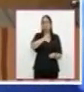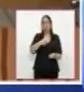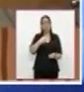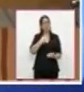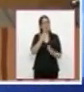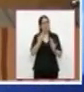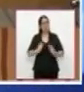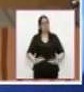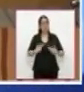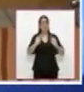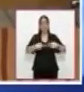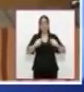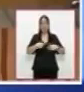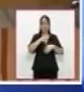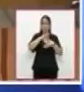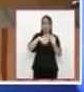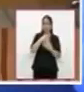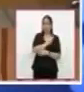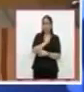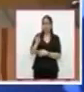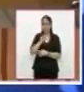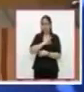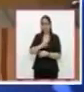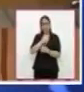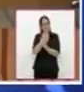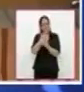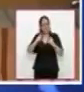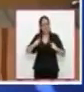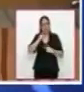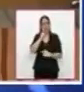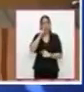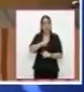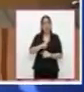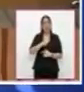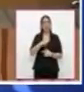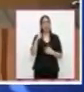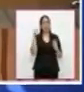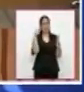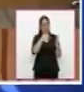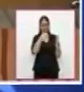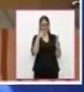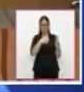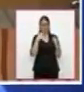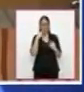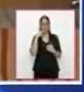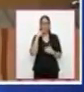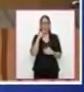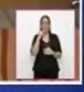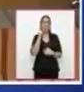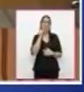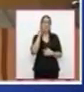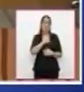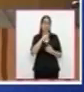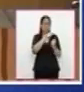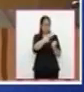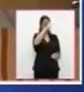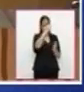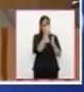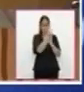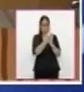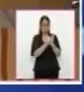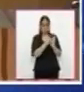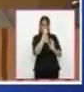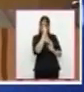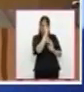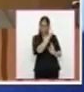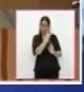duda aplicar las reglas del juego, pero partidos, gobierno y deben conducirse por los cauces legales, y la